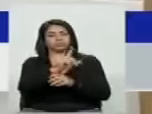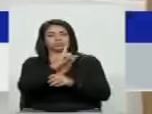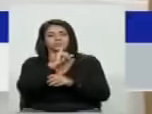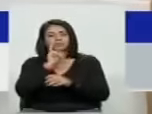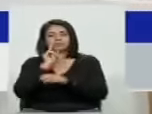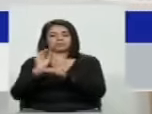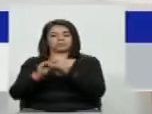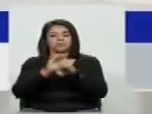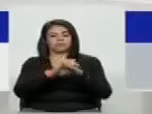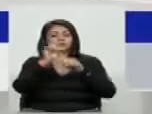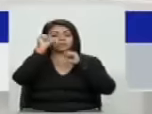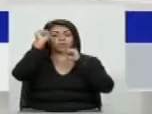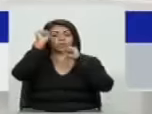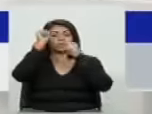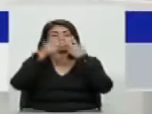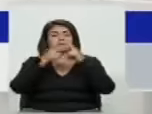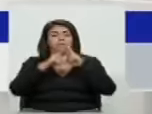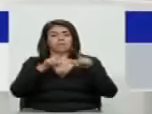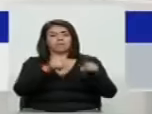llamándolos protestas pacíficas.